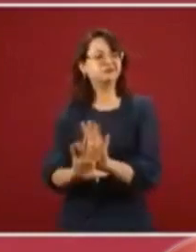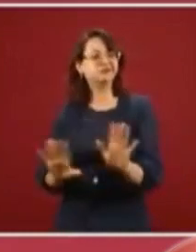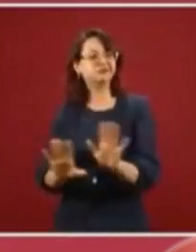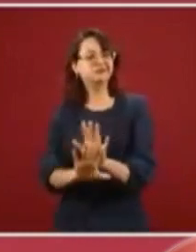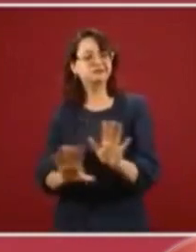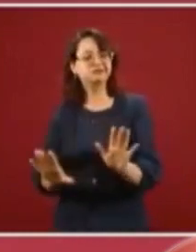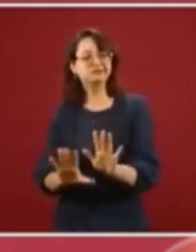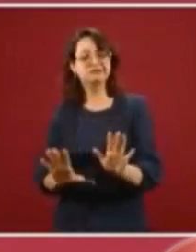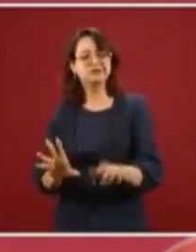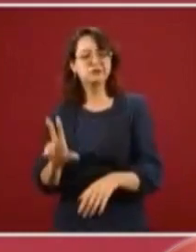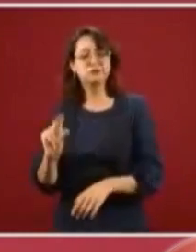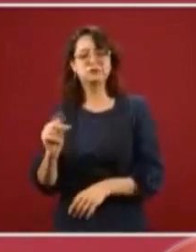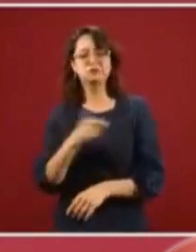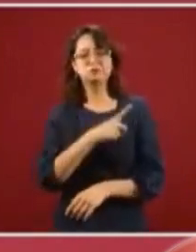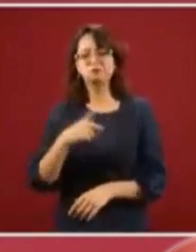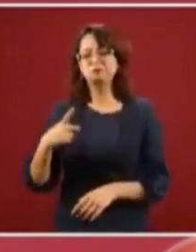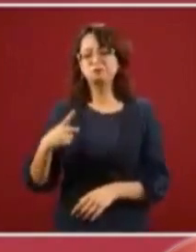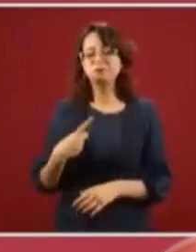creo que